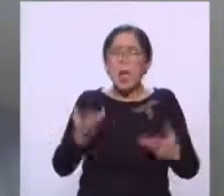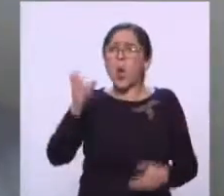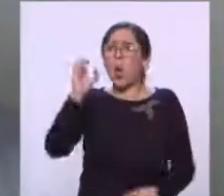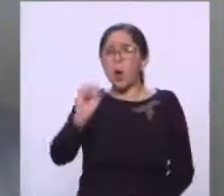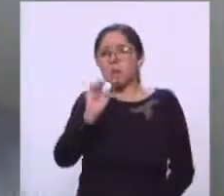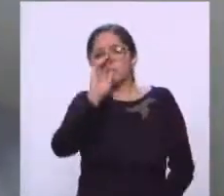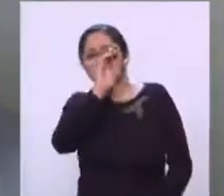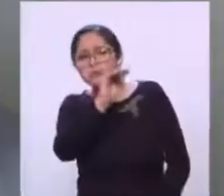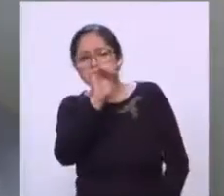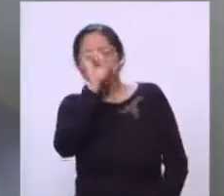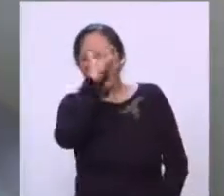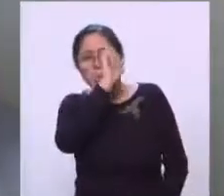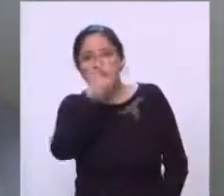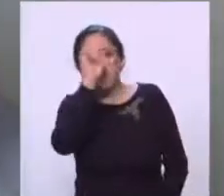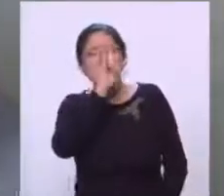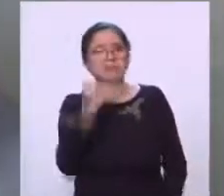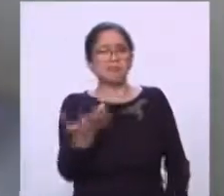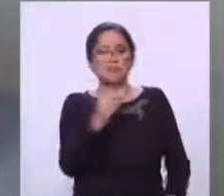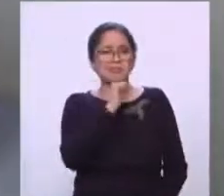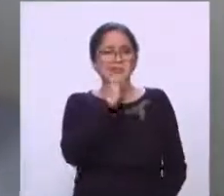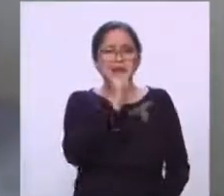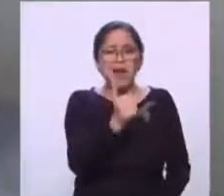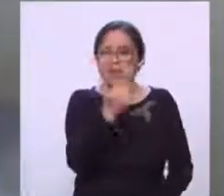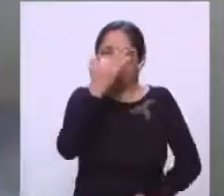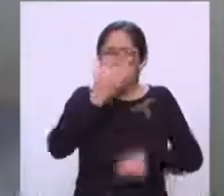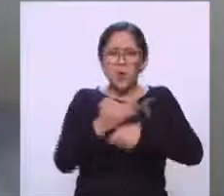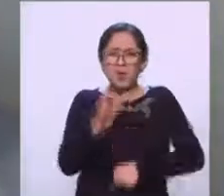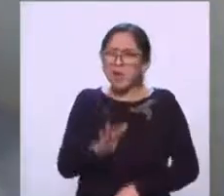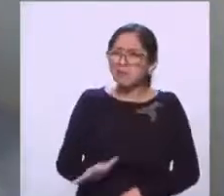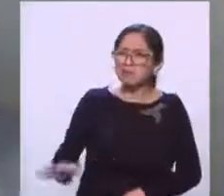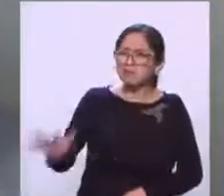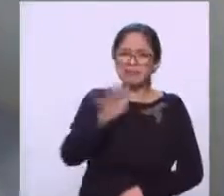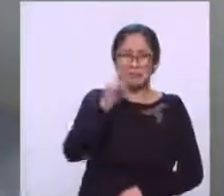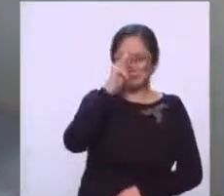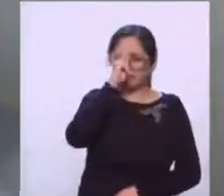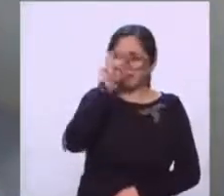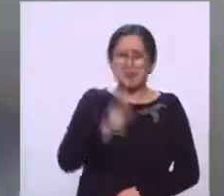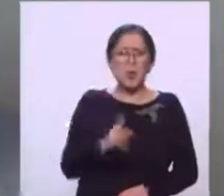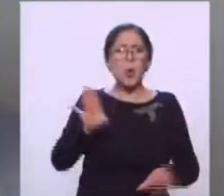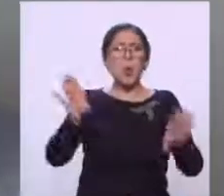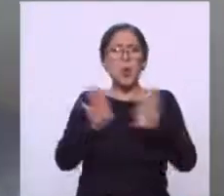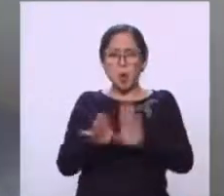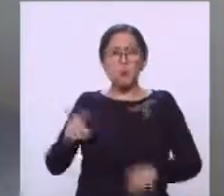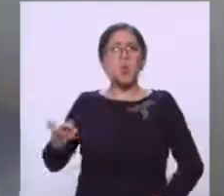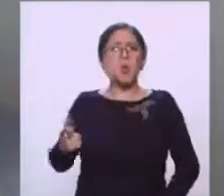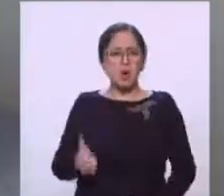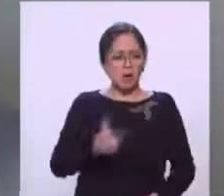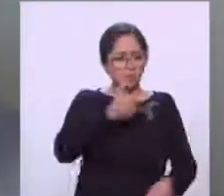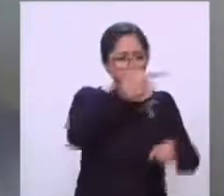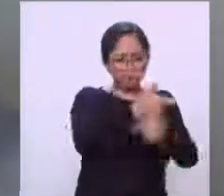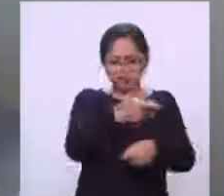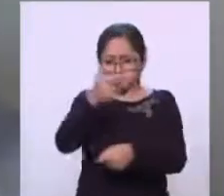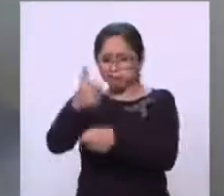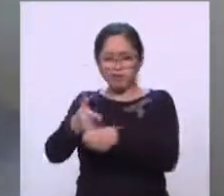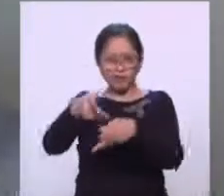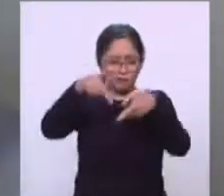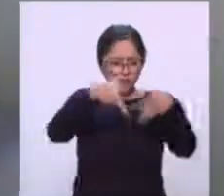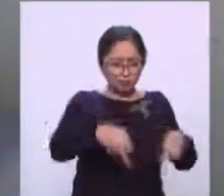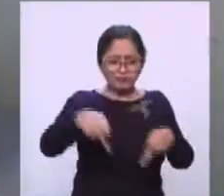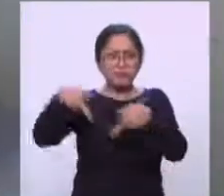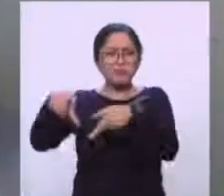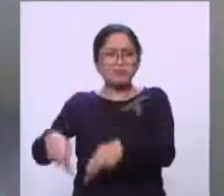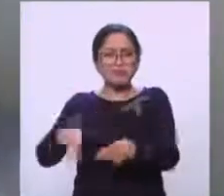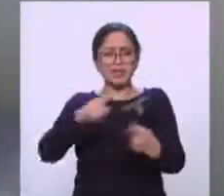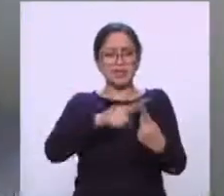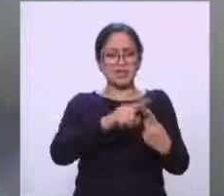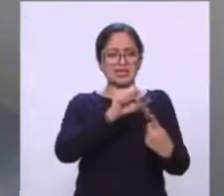esta cosa tan grave que está ocurriendo, macabra, en realidad, de los hallazgos de las fosas clandestinas, porque los dos municipios que menciono, Salvatierra y